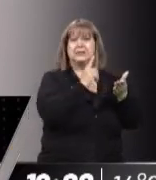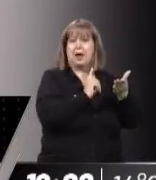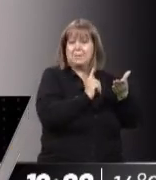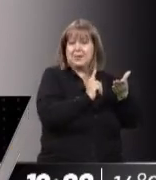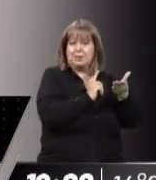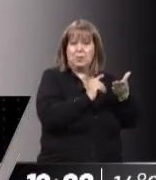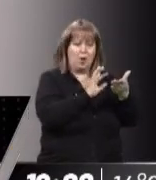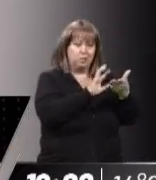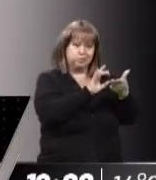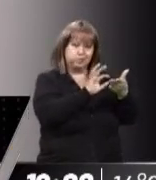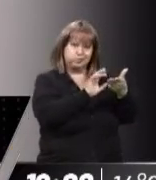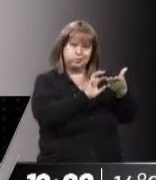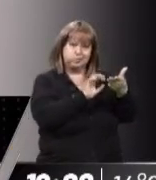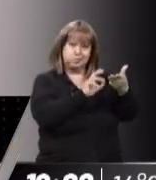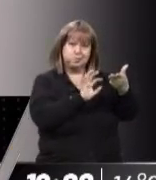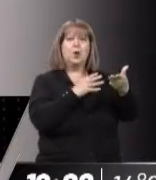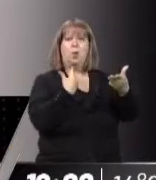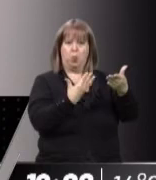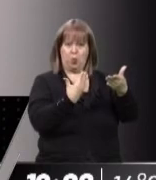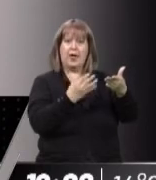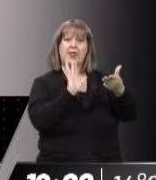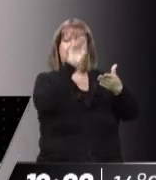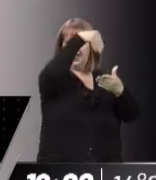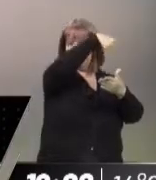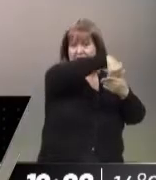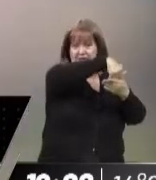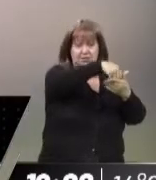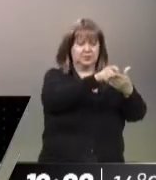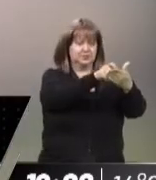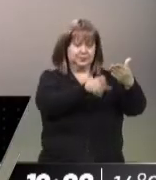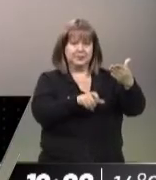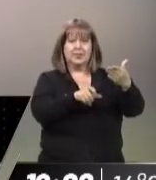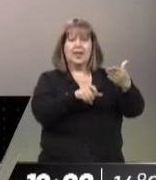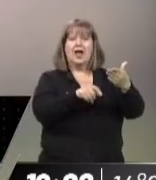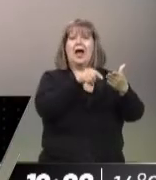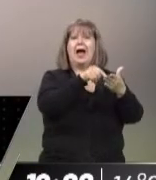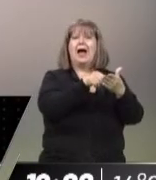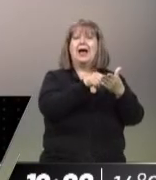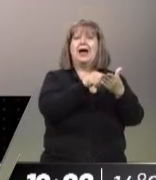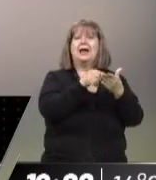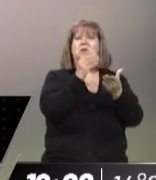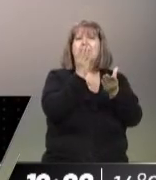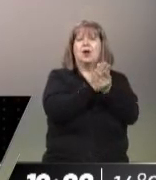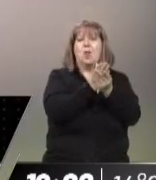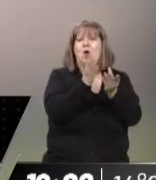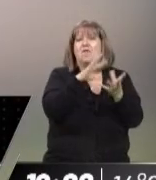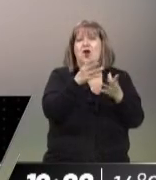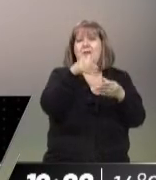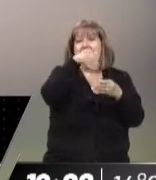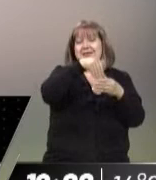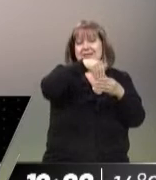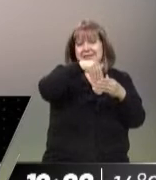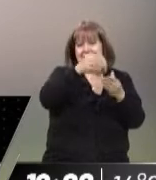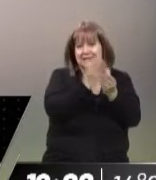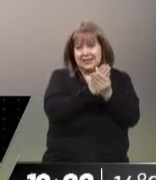es la memoria interna de este dispositivo, y allí se encontró una carpeta segura. Hasta el momento no ha trascendido qué